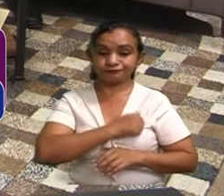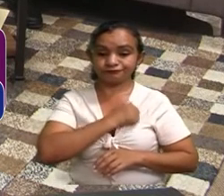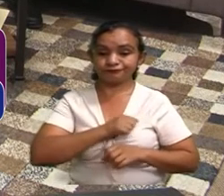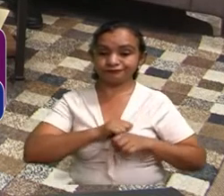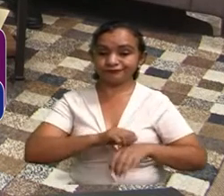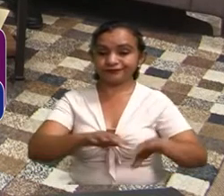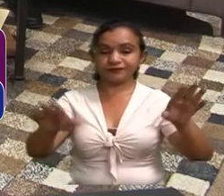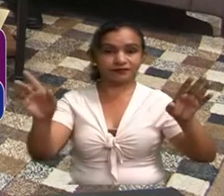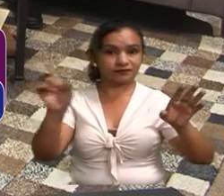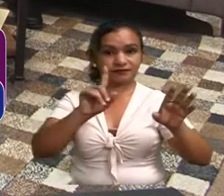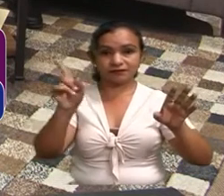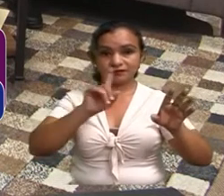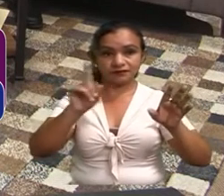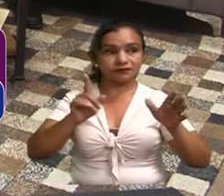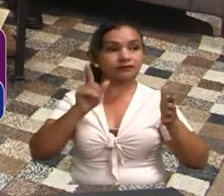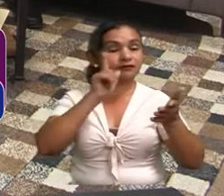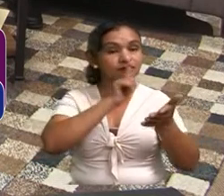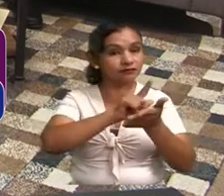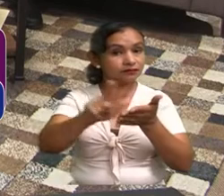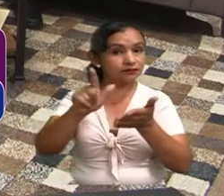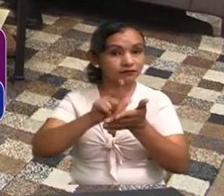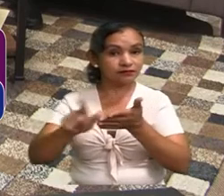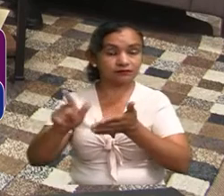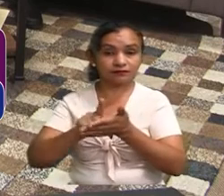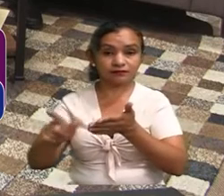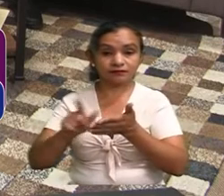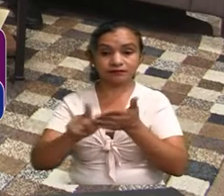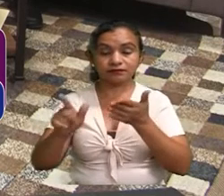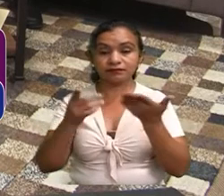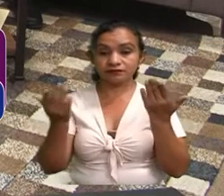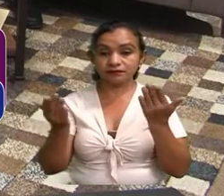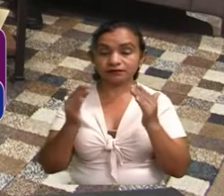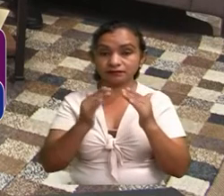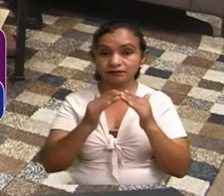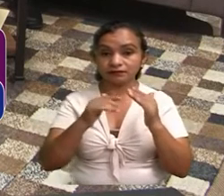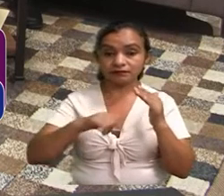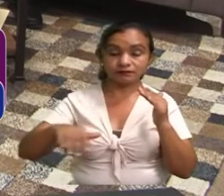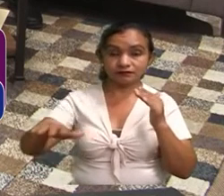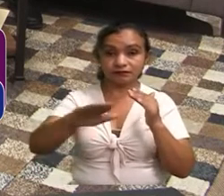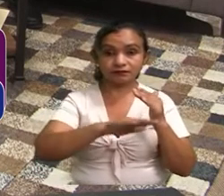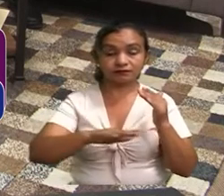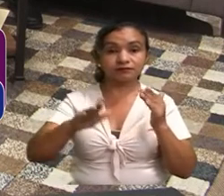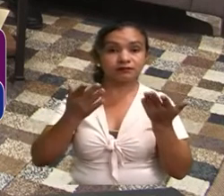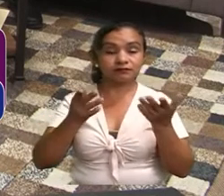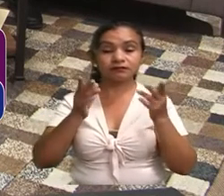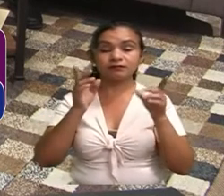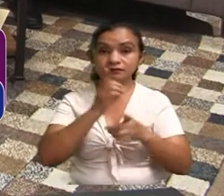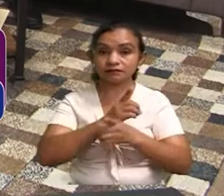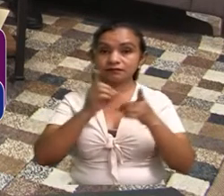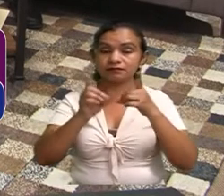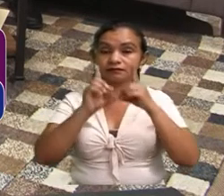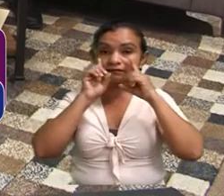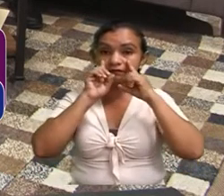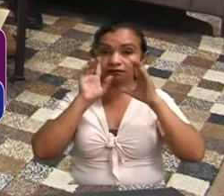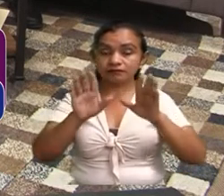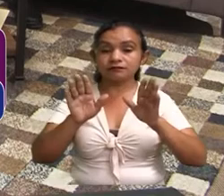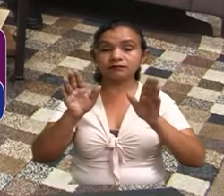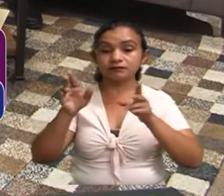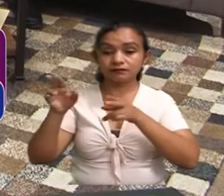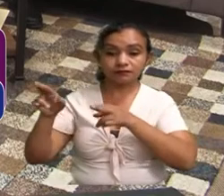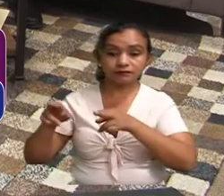la conciencia de mantener limpio sus lugares, tienen la conciencia de que tienen que conservar el recurso